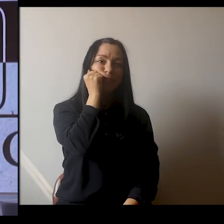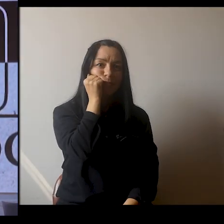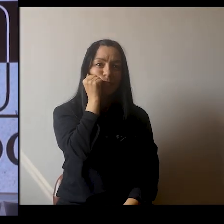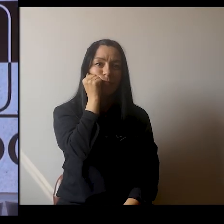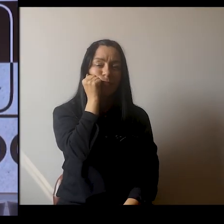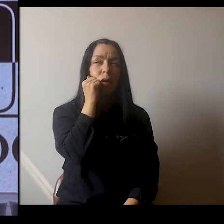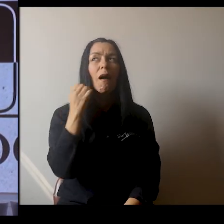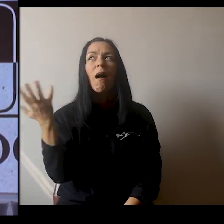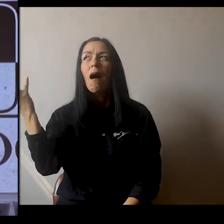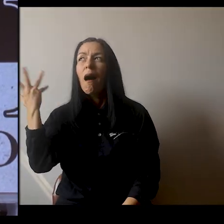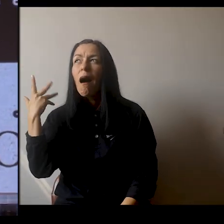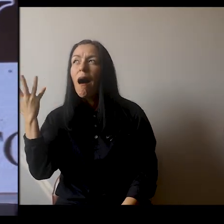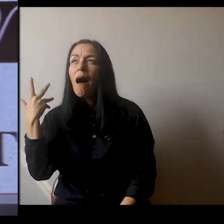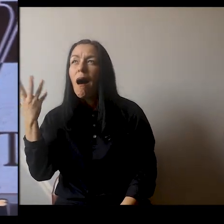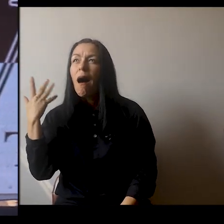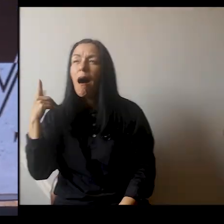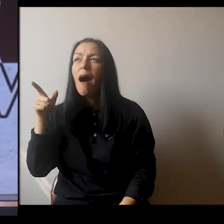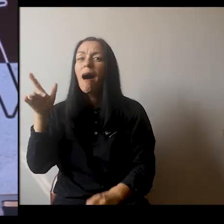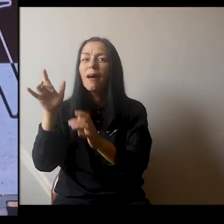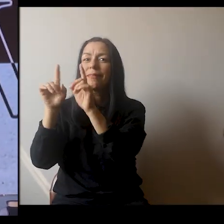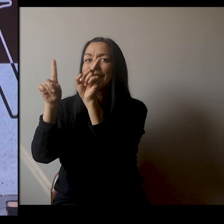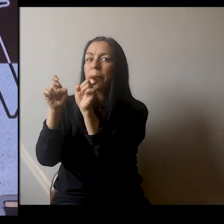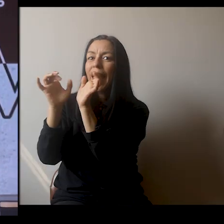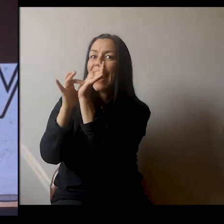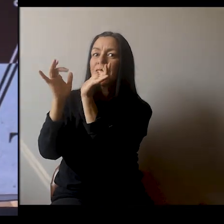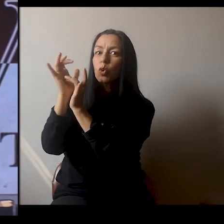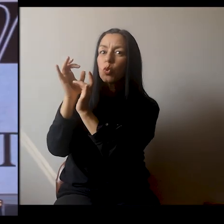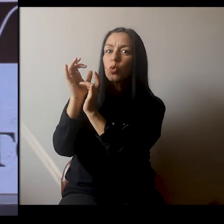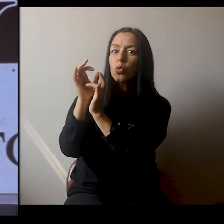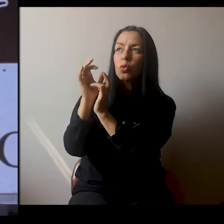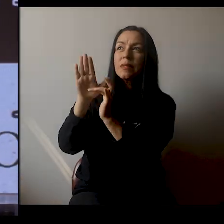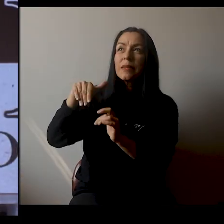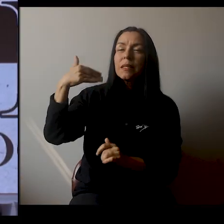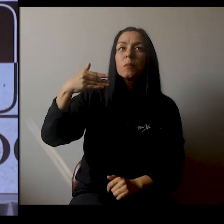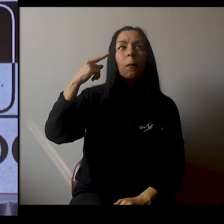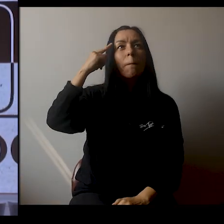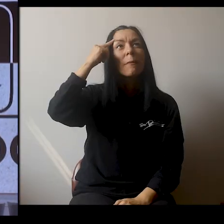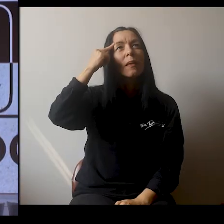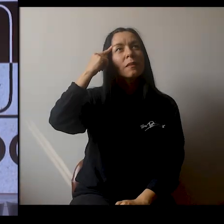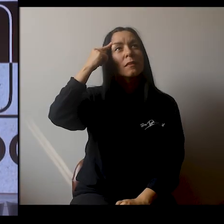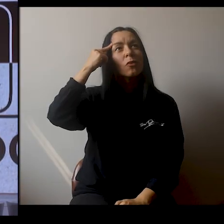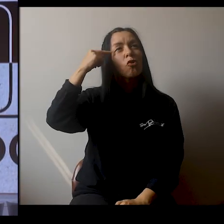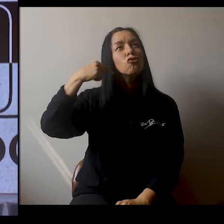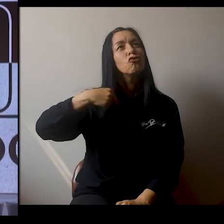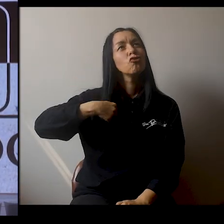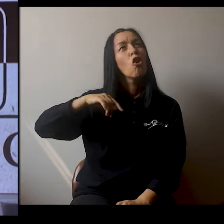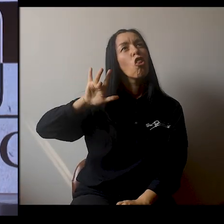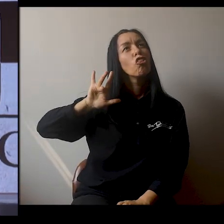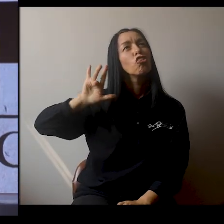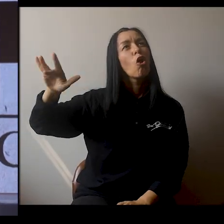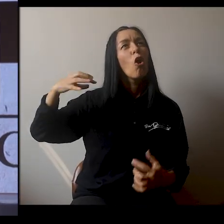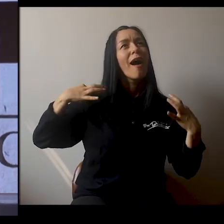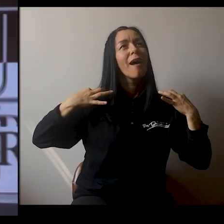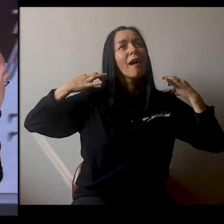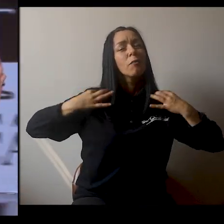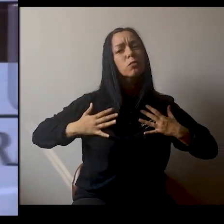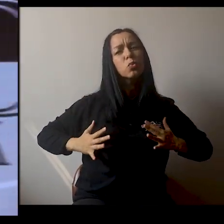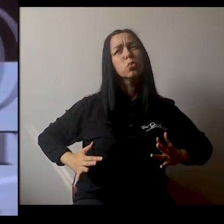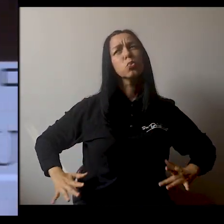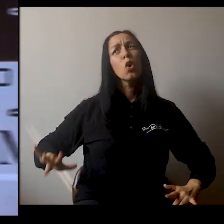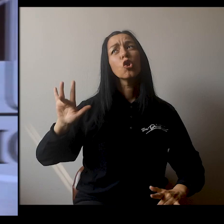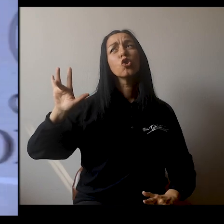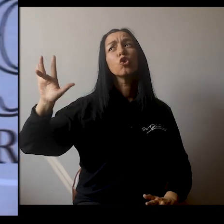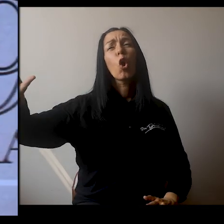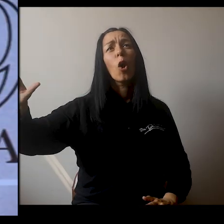flujo de sangre. Oyó hablar acerca de Jesús. Luego ella pensó: si tan solo yo